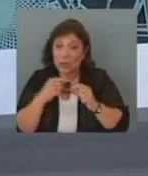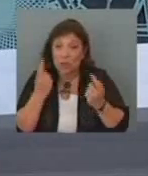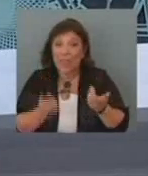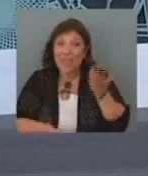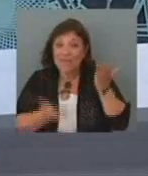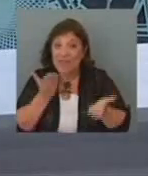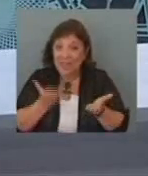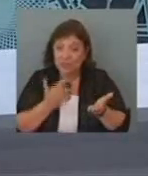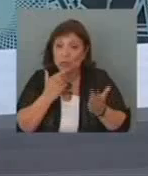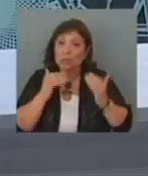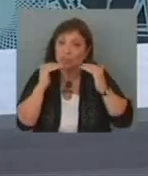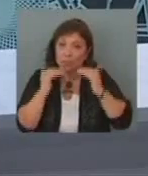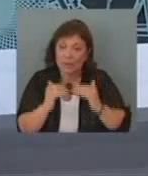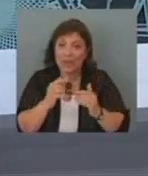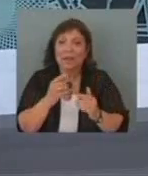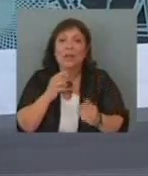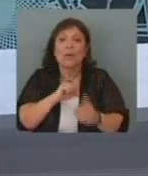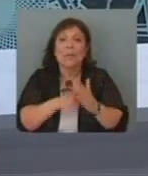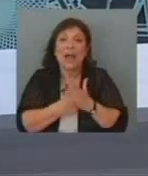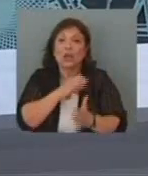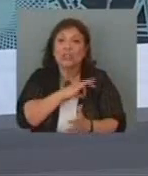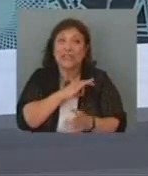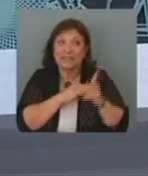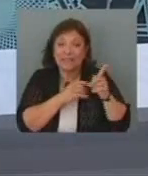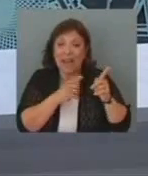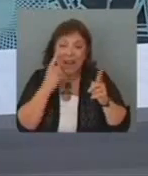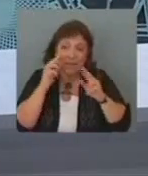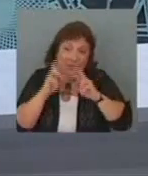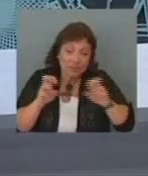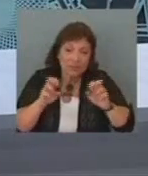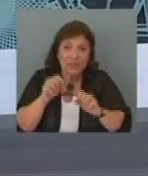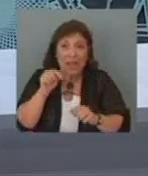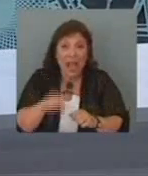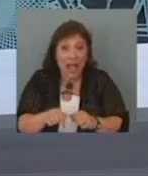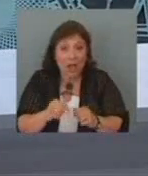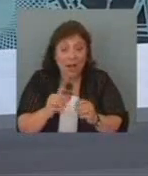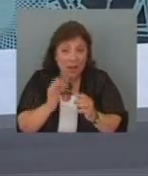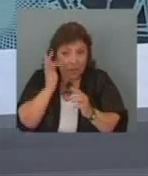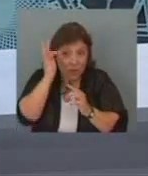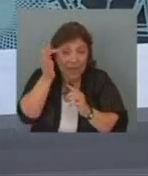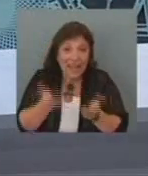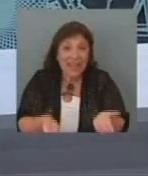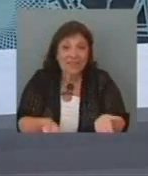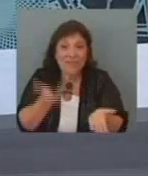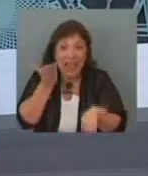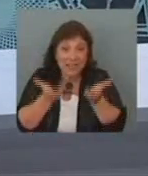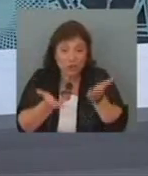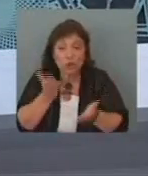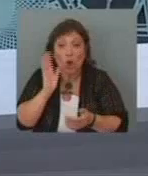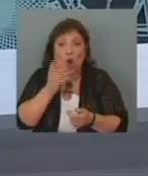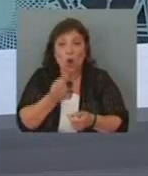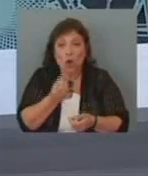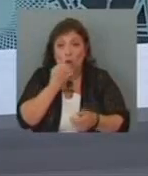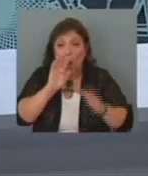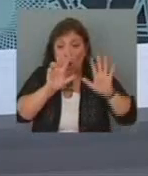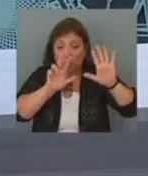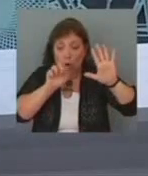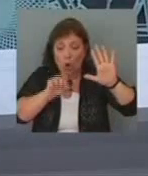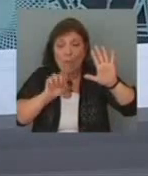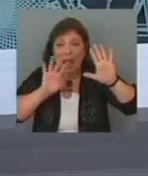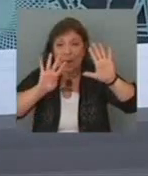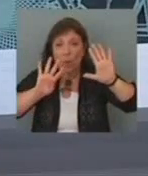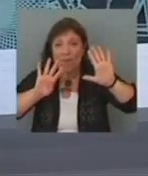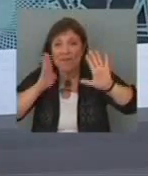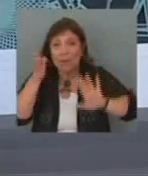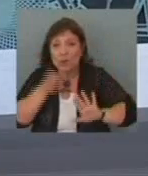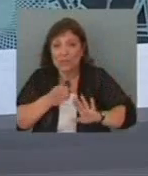inflación realizada por el Banco Central del Uruguay. De este modo, la proyección de inflación se ubica en 8,9% para el año 2013,